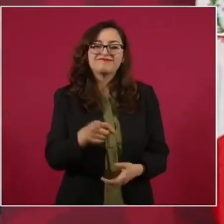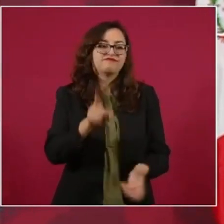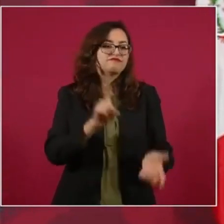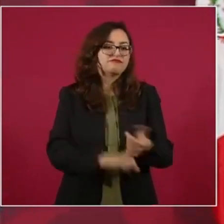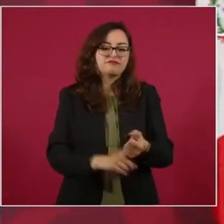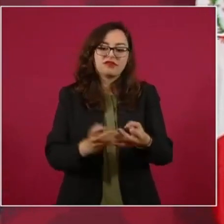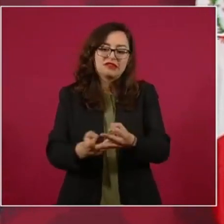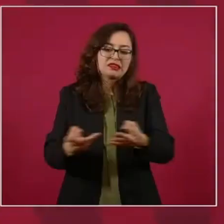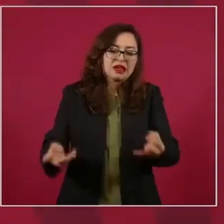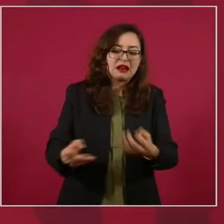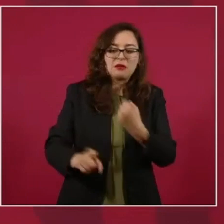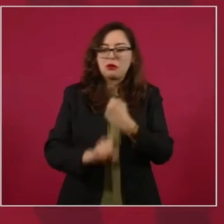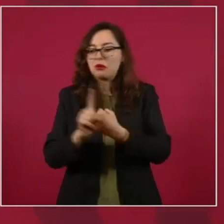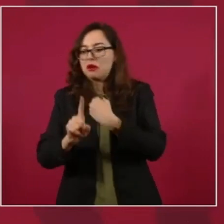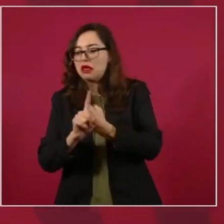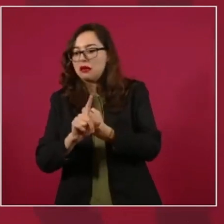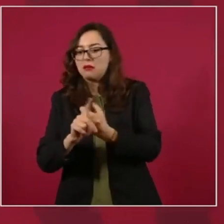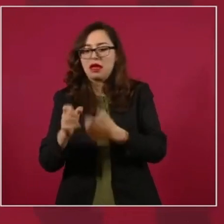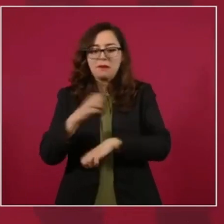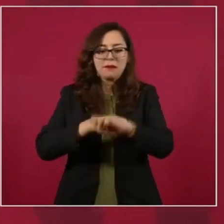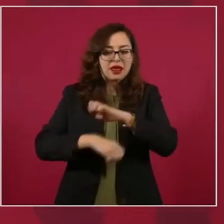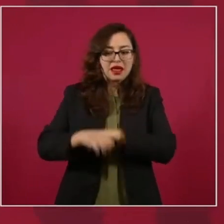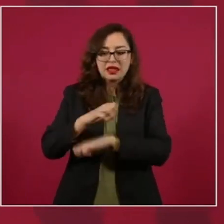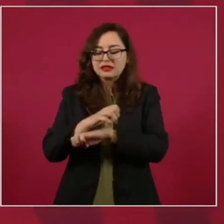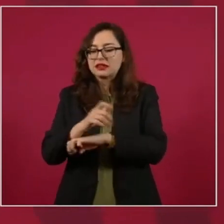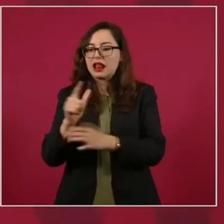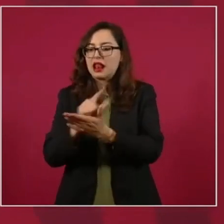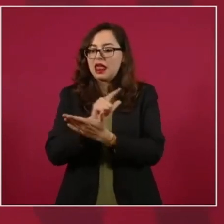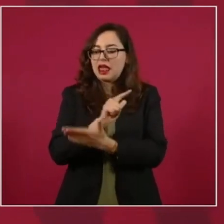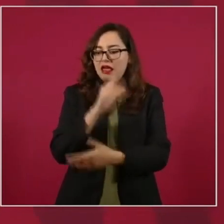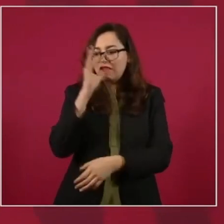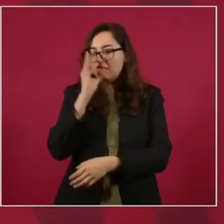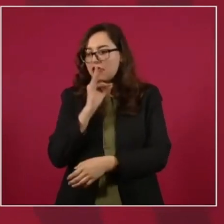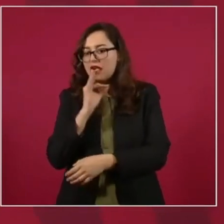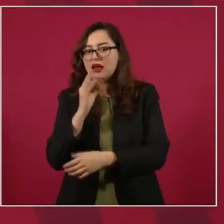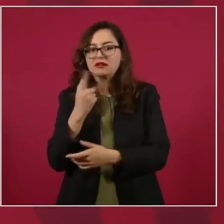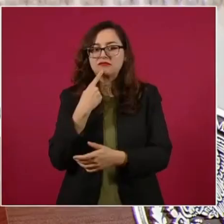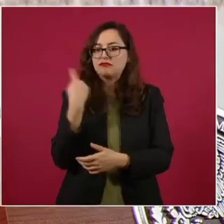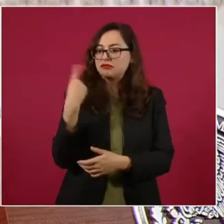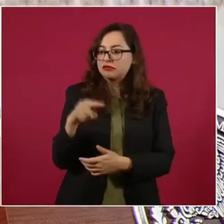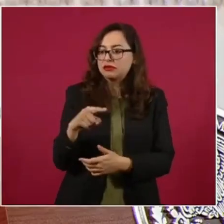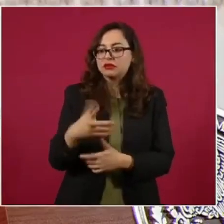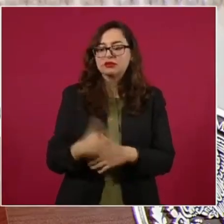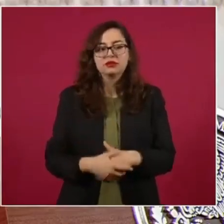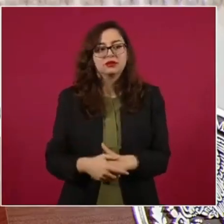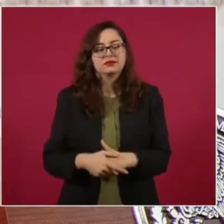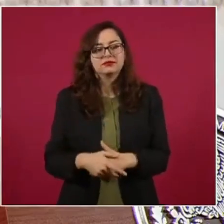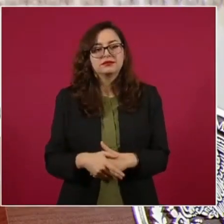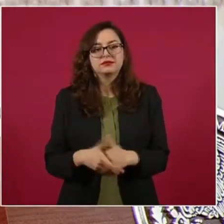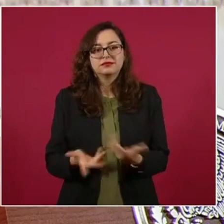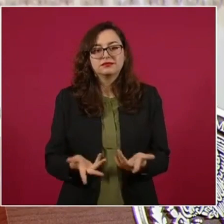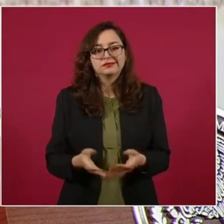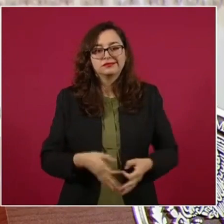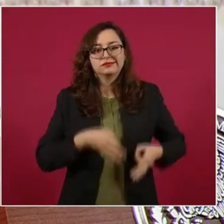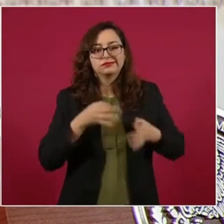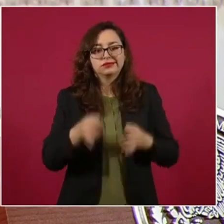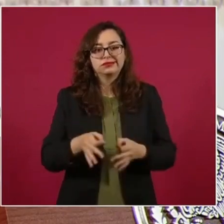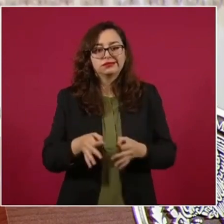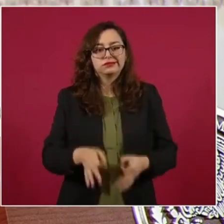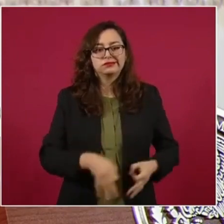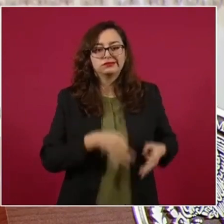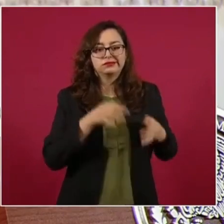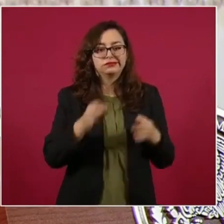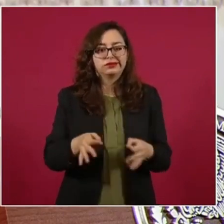legal de empresas, y pasa y pasa y pasa y pasa el tiempo. Bueno, y